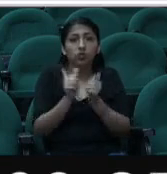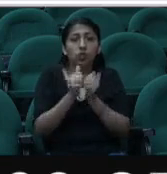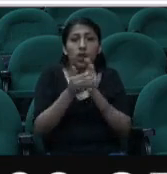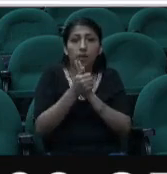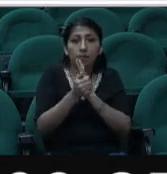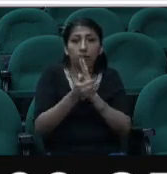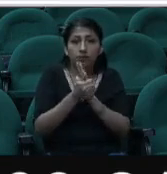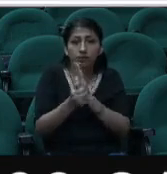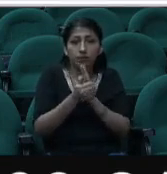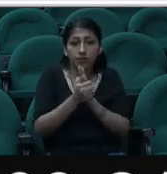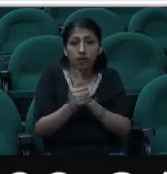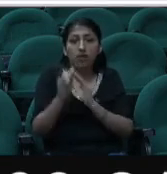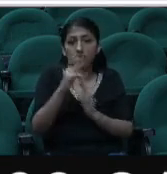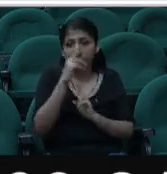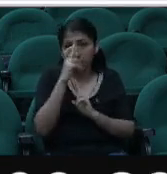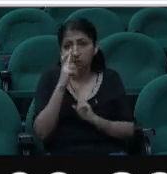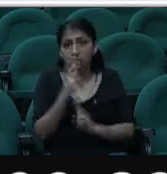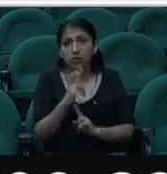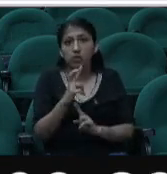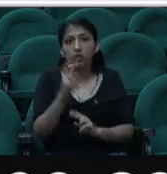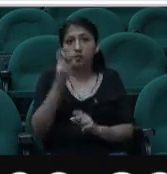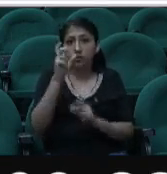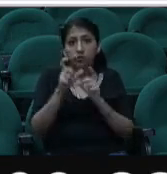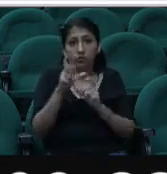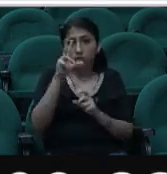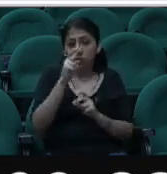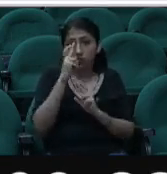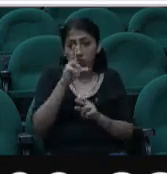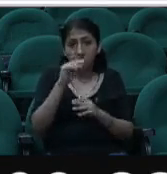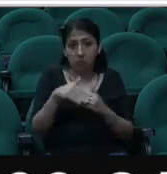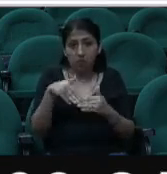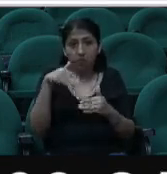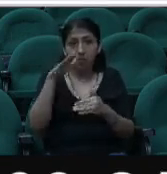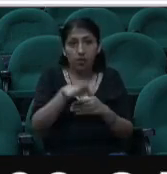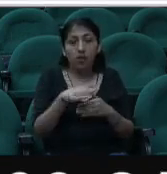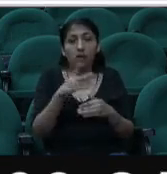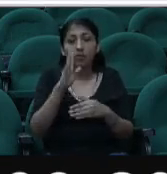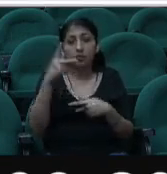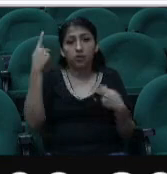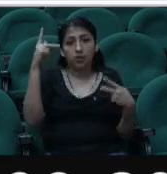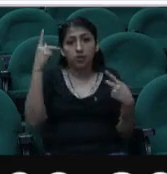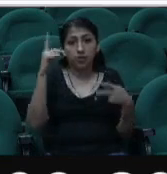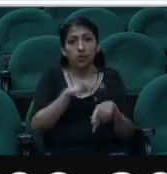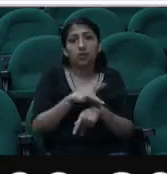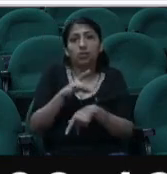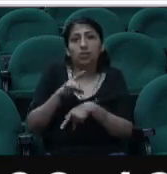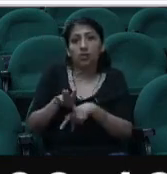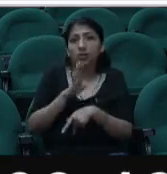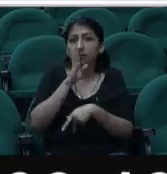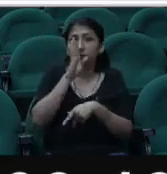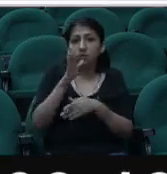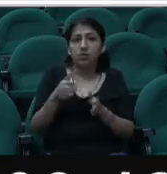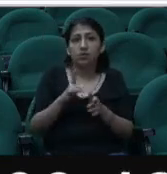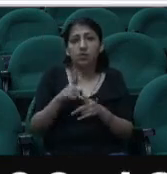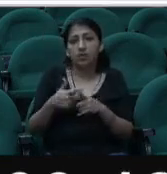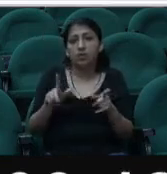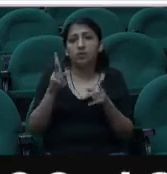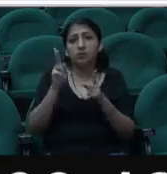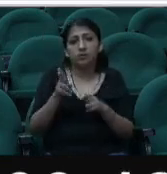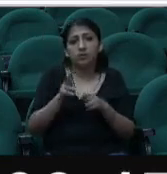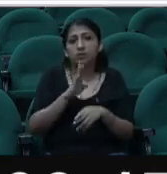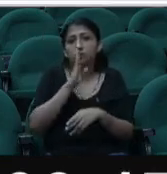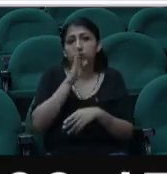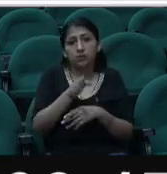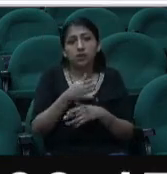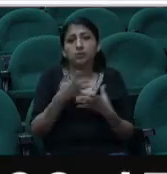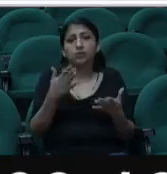capacidad y decencia si las personas decentes no damos el paso a hacer política les vamos a dejar siempre el camino libre a los mismos